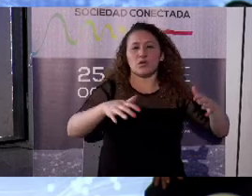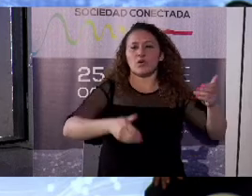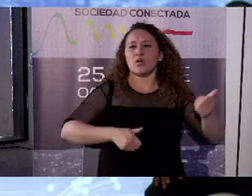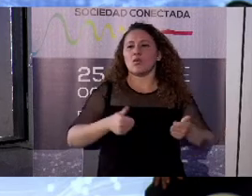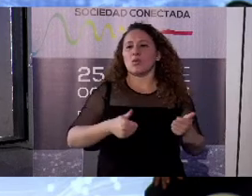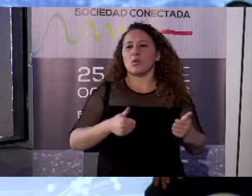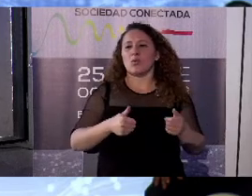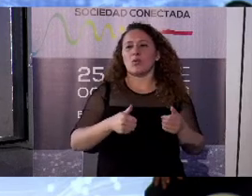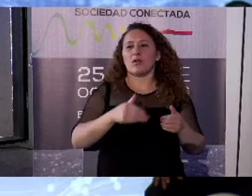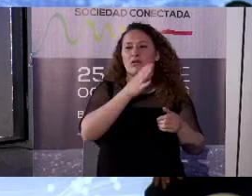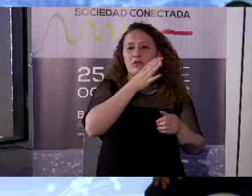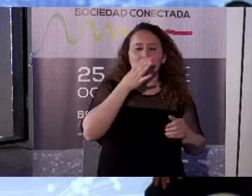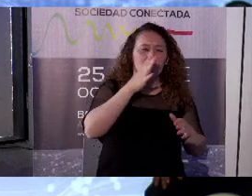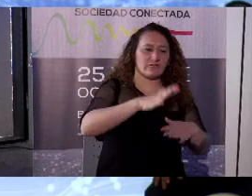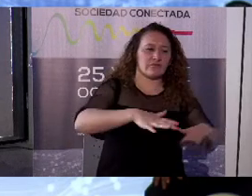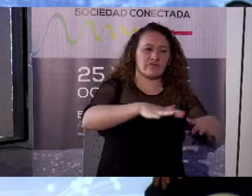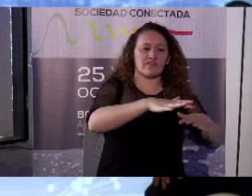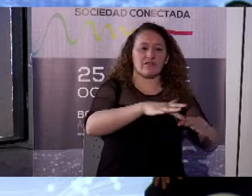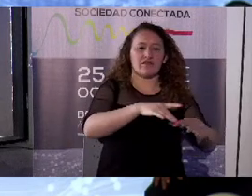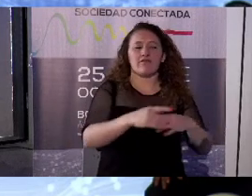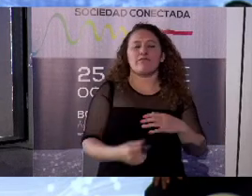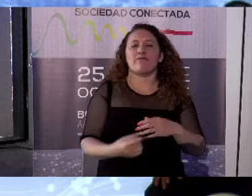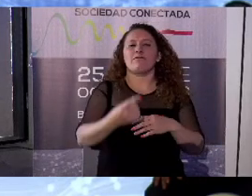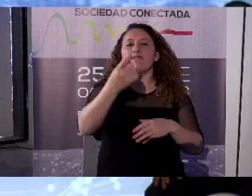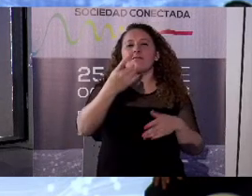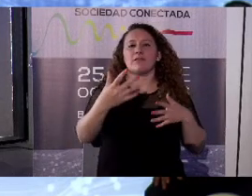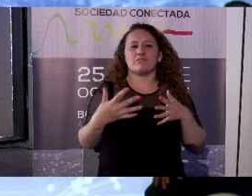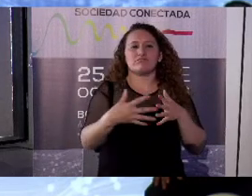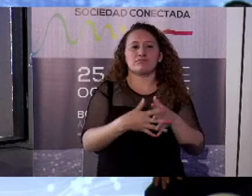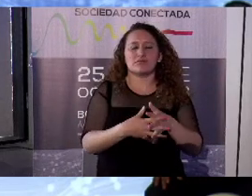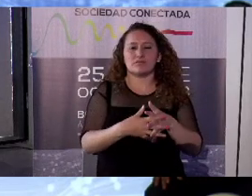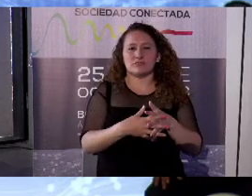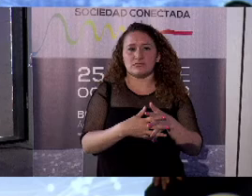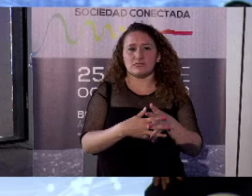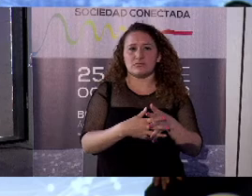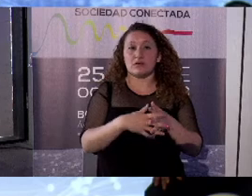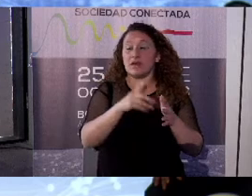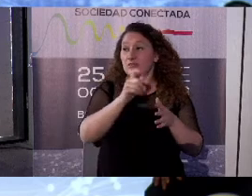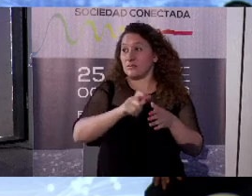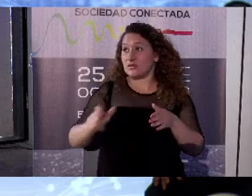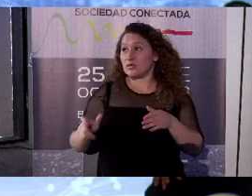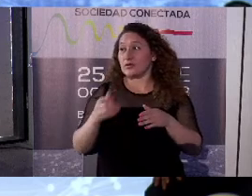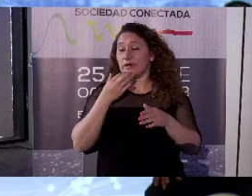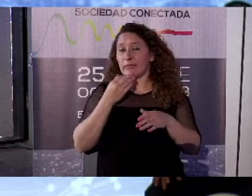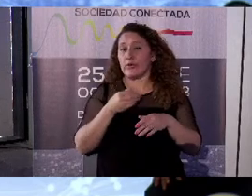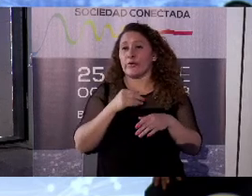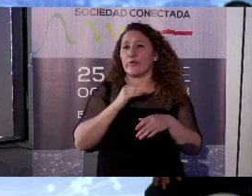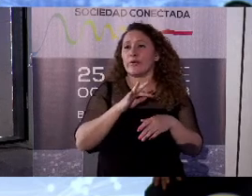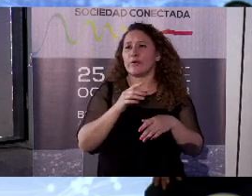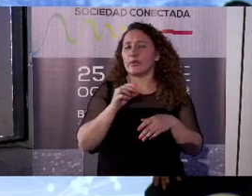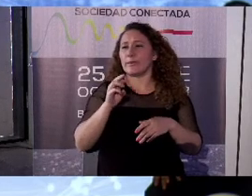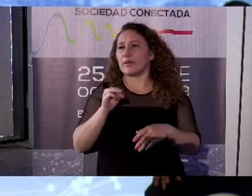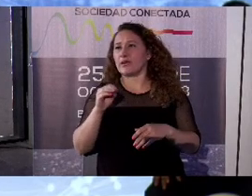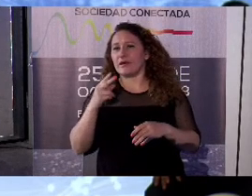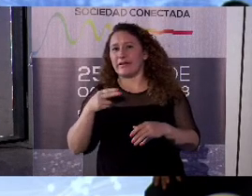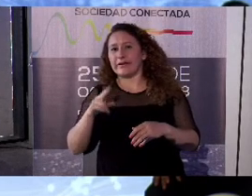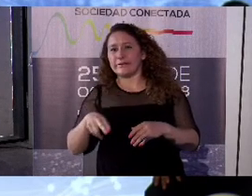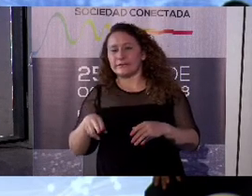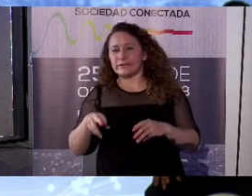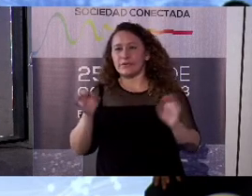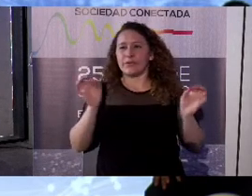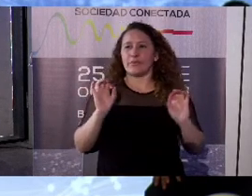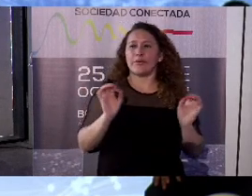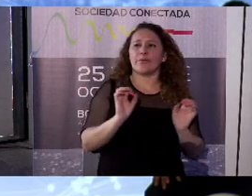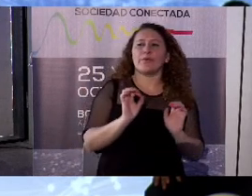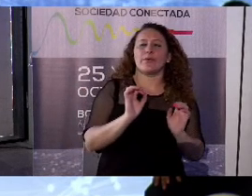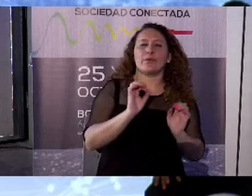ruralidad Es la falta de integradores O sea la gente no compra 1 kg de megabits o 4 mhz compra un servicio entonces hay que